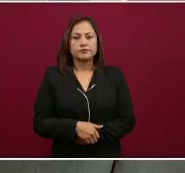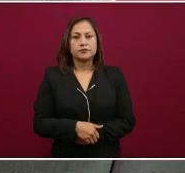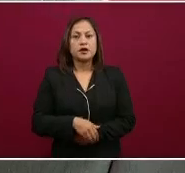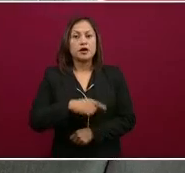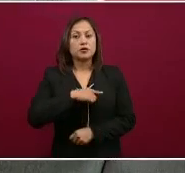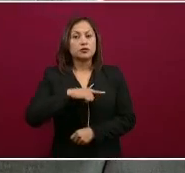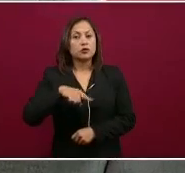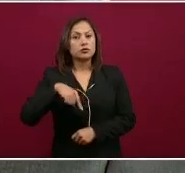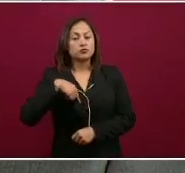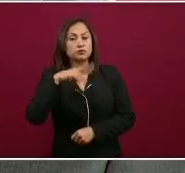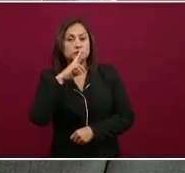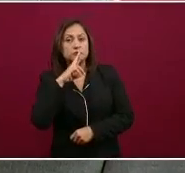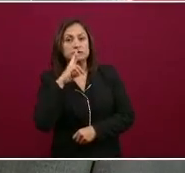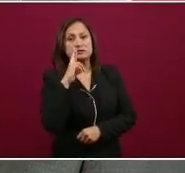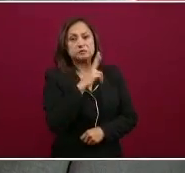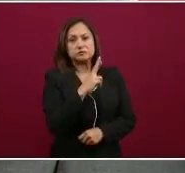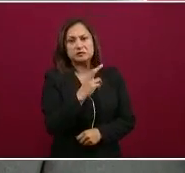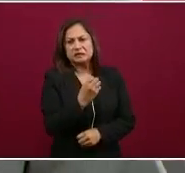enérgica